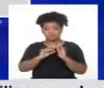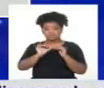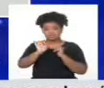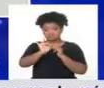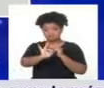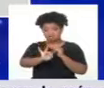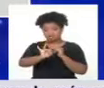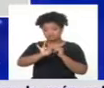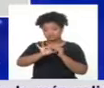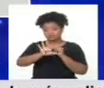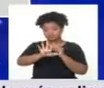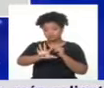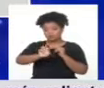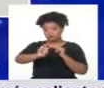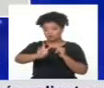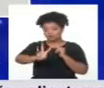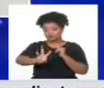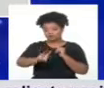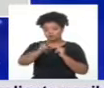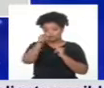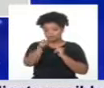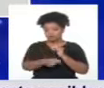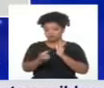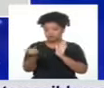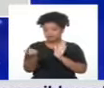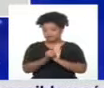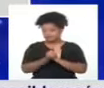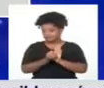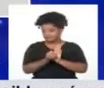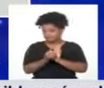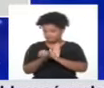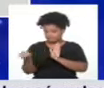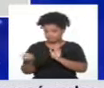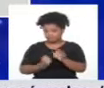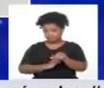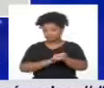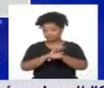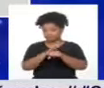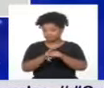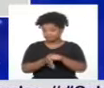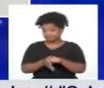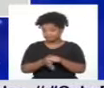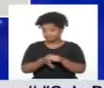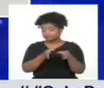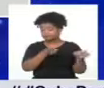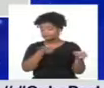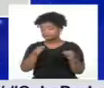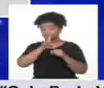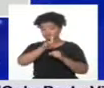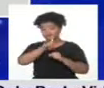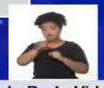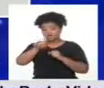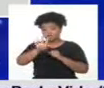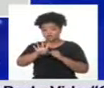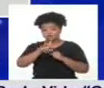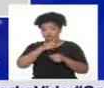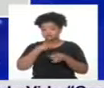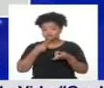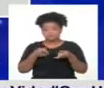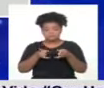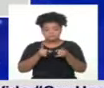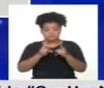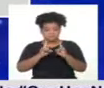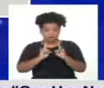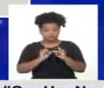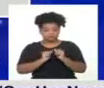11.753 casos confirmados y 114 fallecidos en los